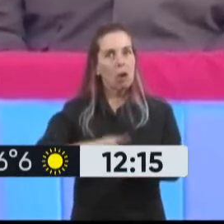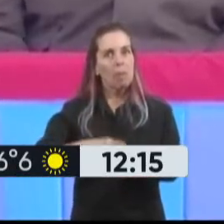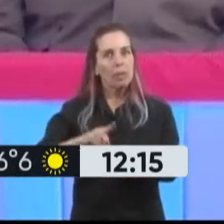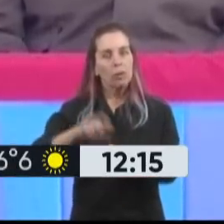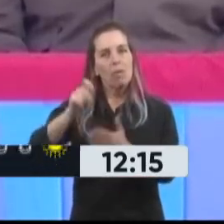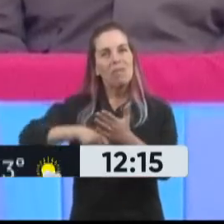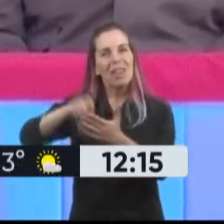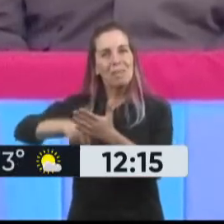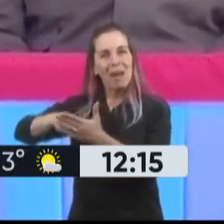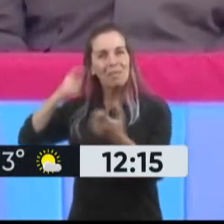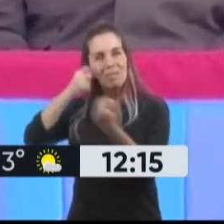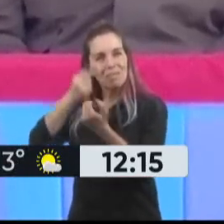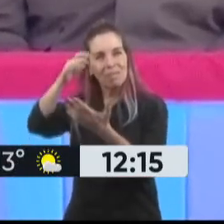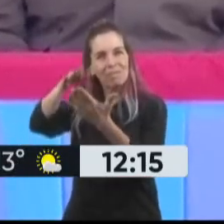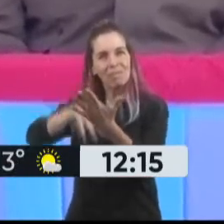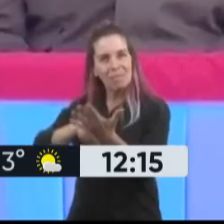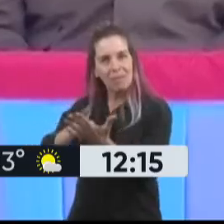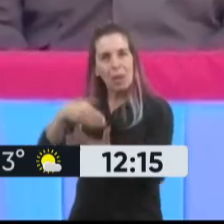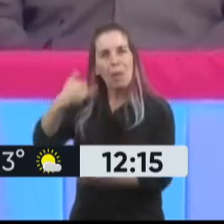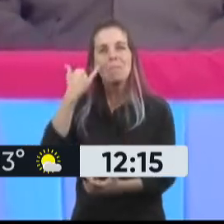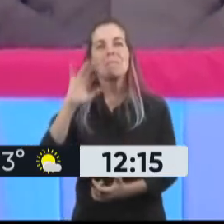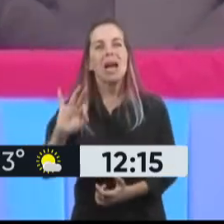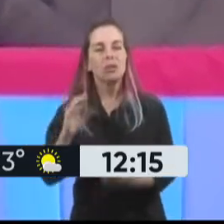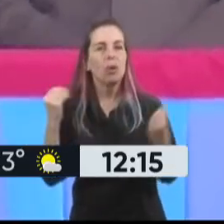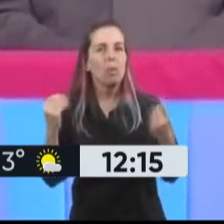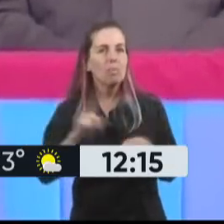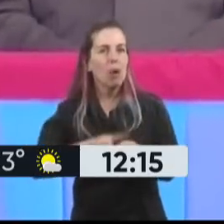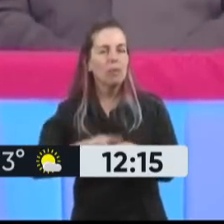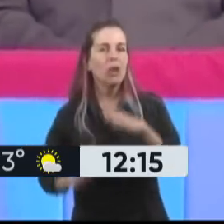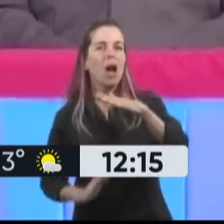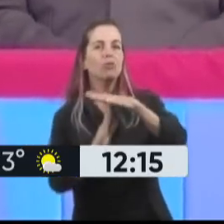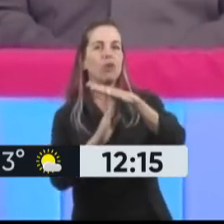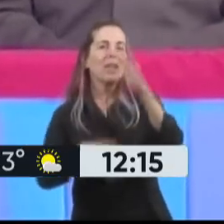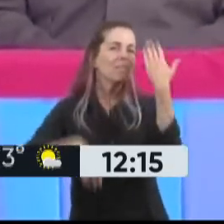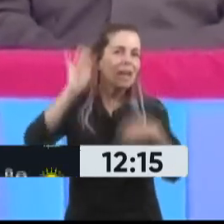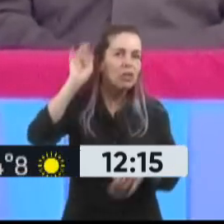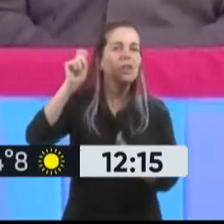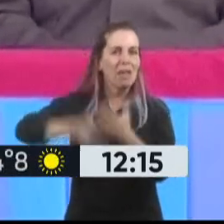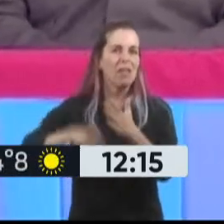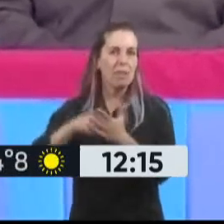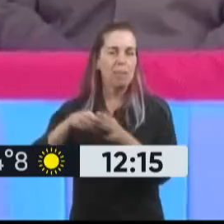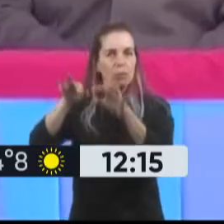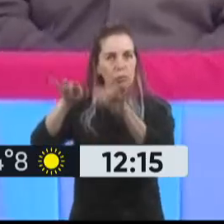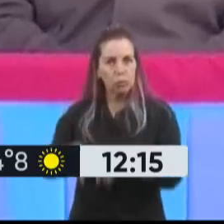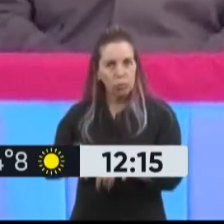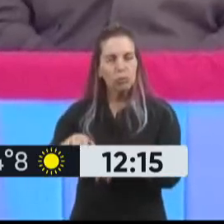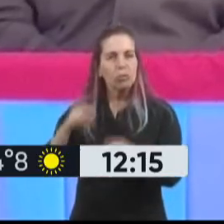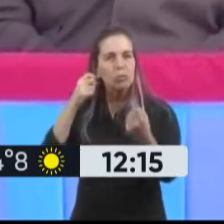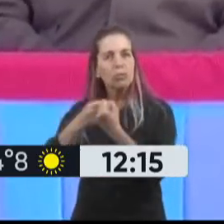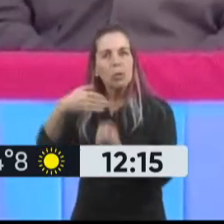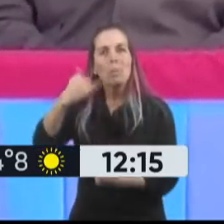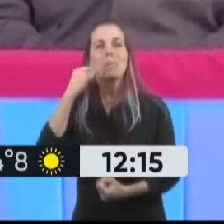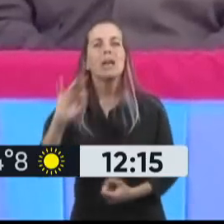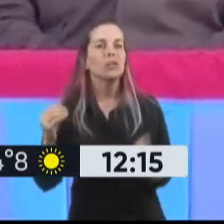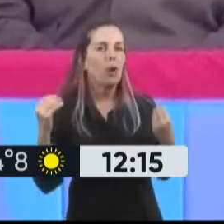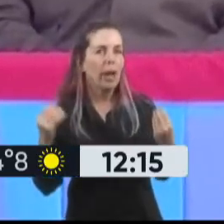el Pacto de Mayo, fue cuando la enorme mayoría de las autoridades políticas firmamos el Pacto de Mayo. Es que